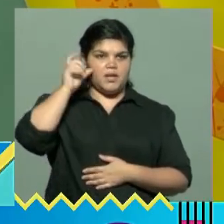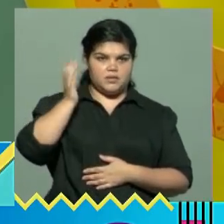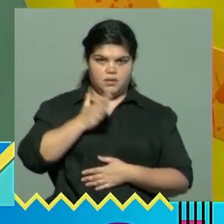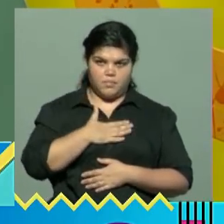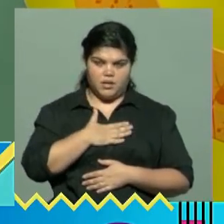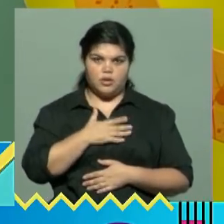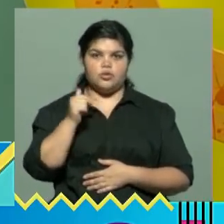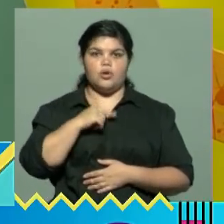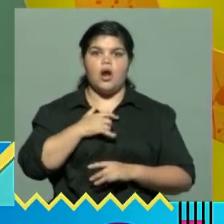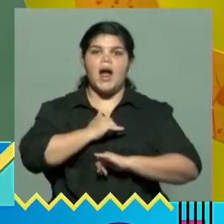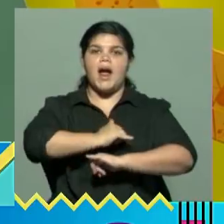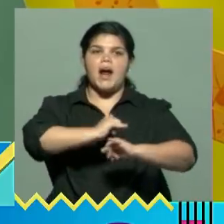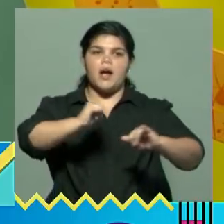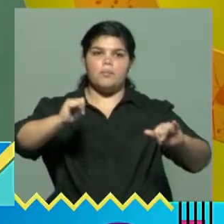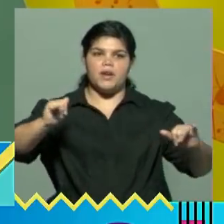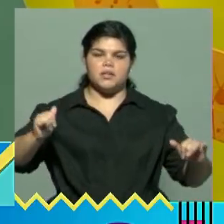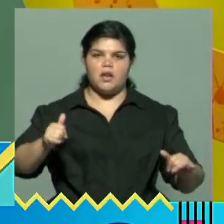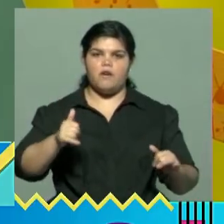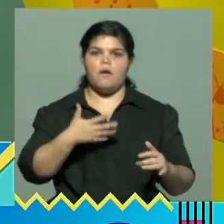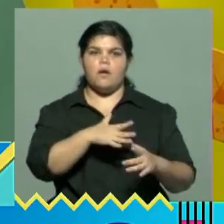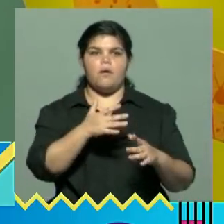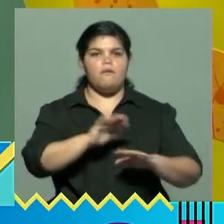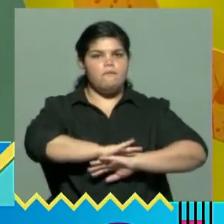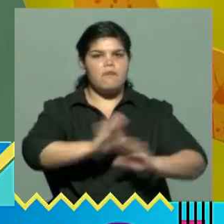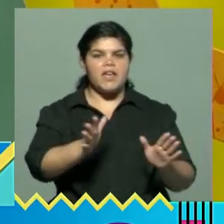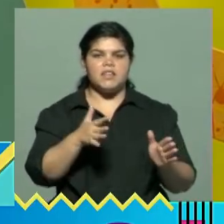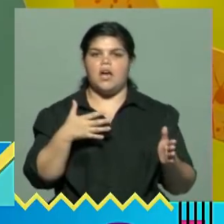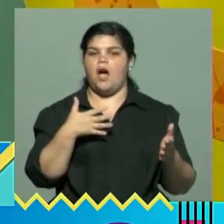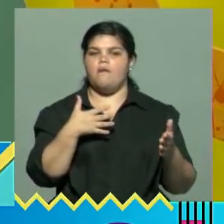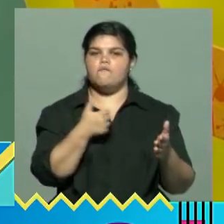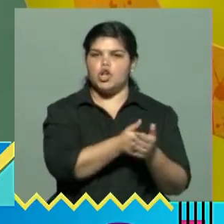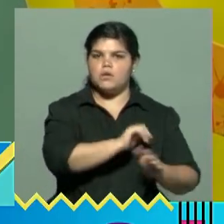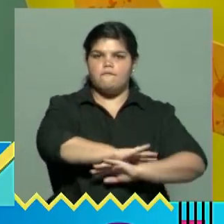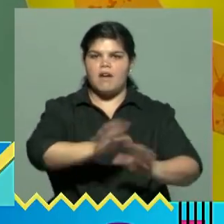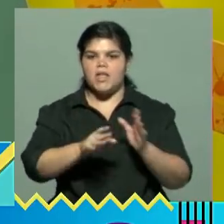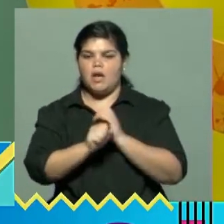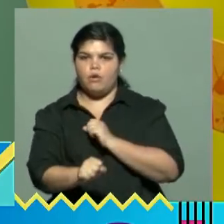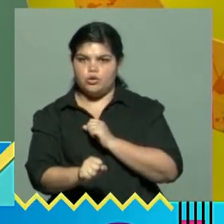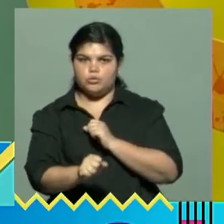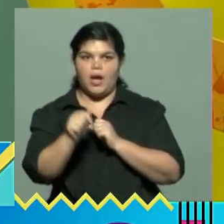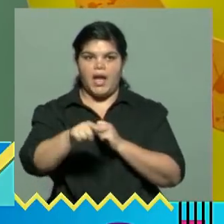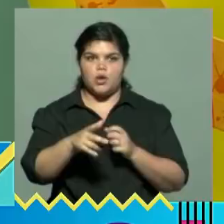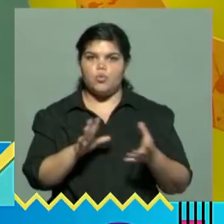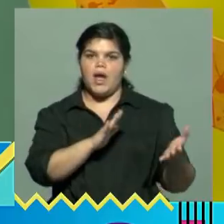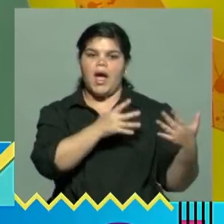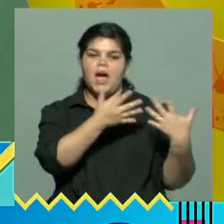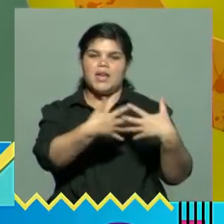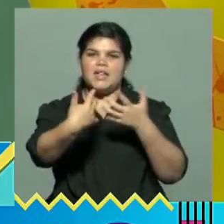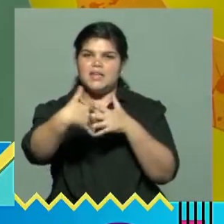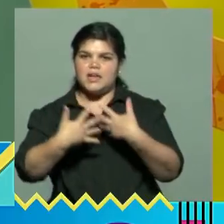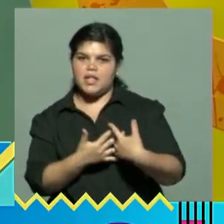estoy en una campaña que se llama Ni víctimas de violación, ni víctimas de aborto, y se ha formado una red de contención para la